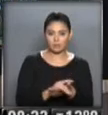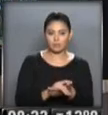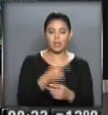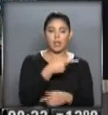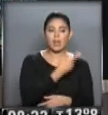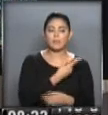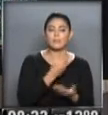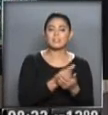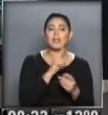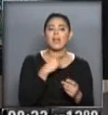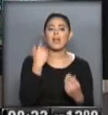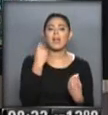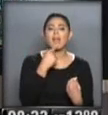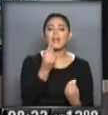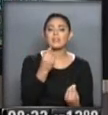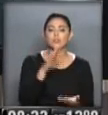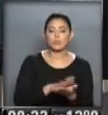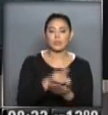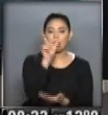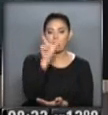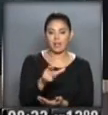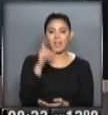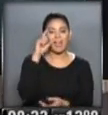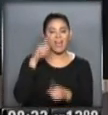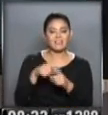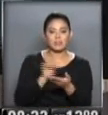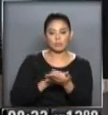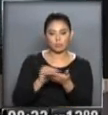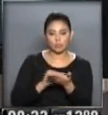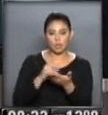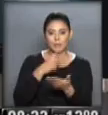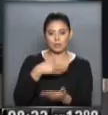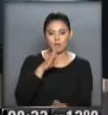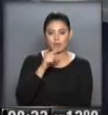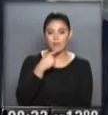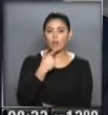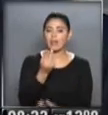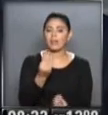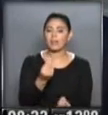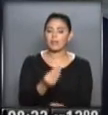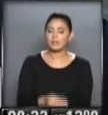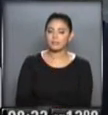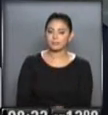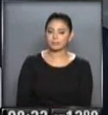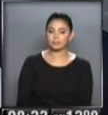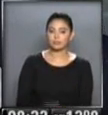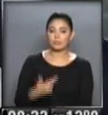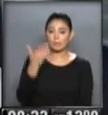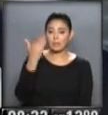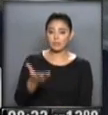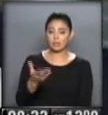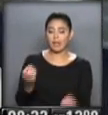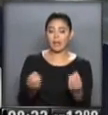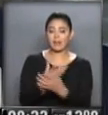giustiniani sobre este recuerdo sobre el ex diputado nacional alfredo grado brabo creo la